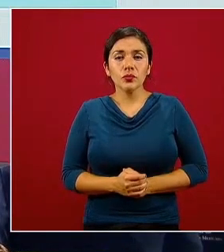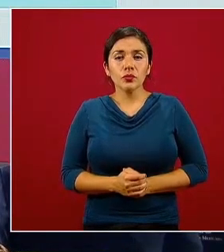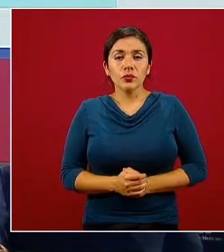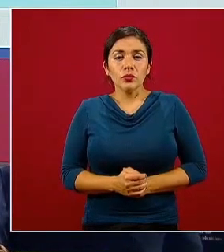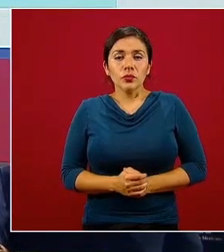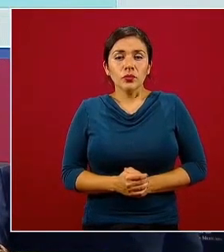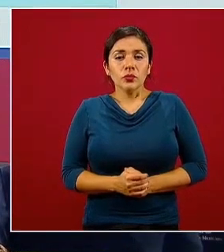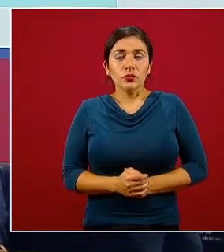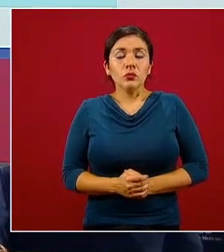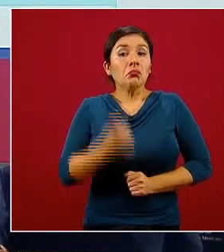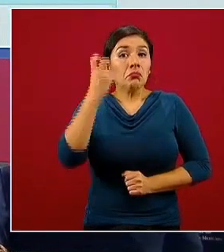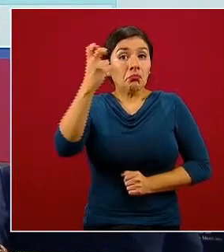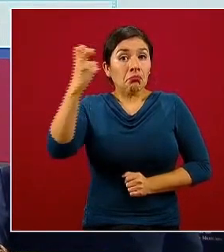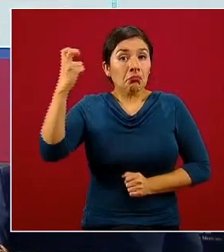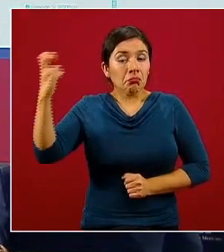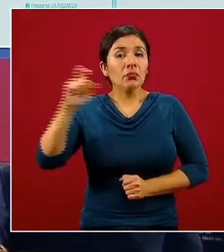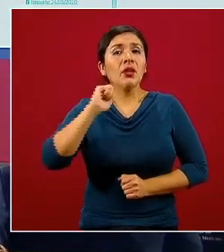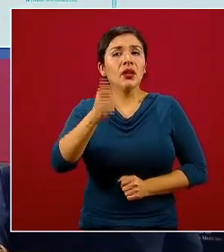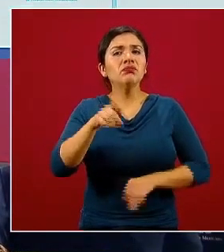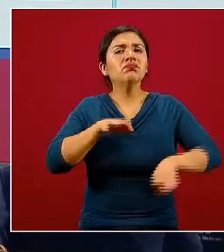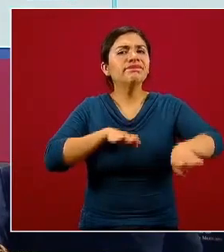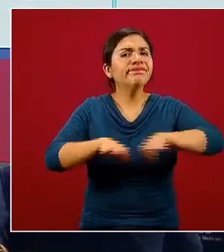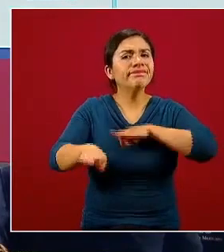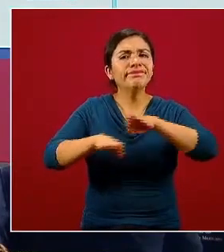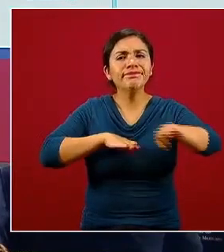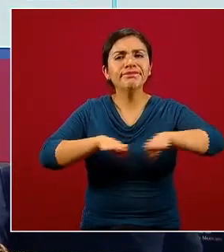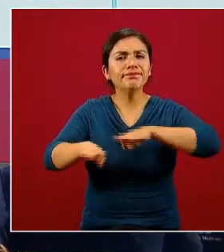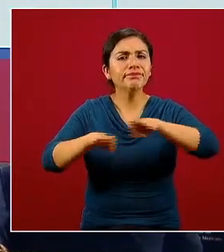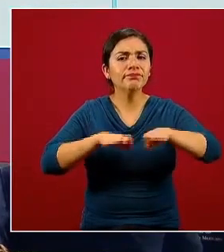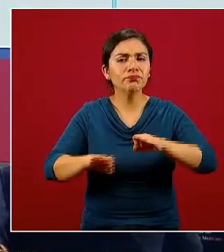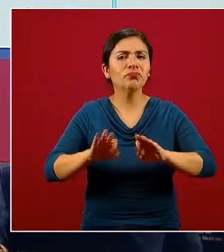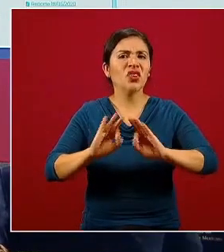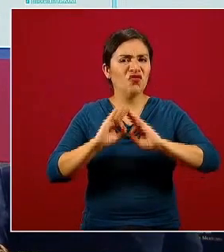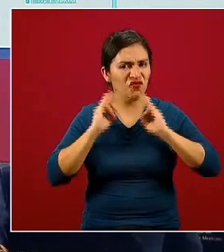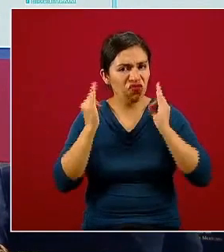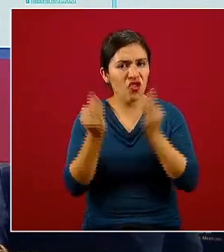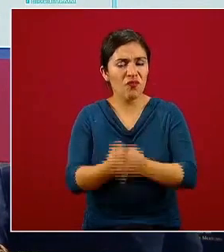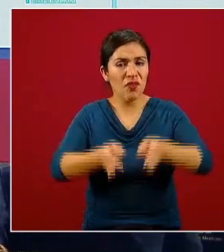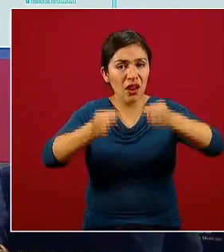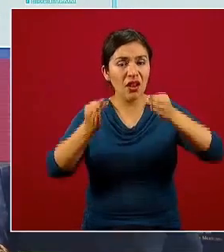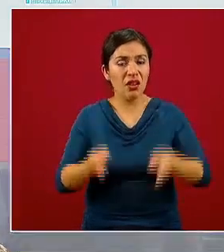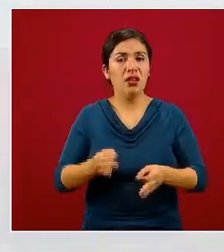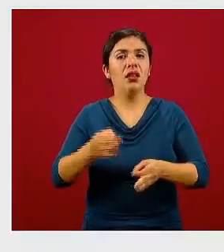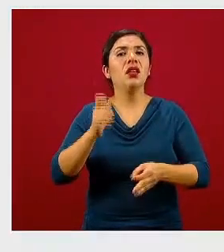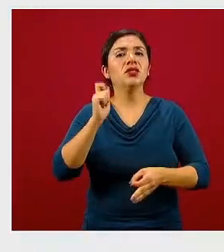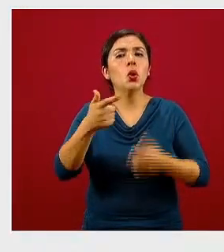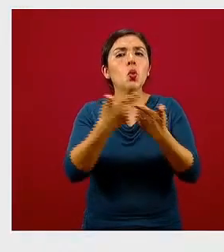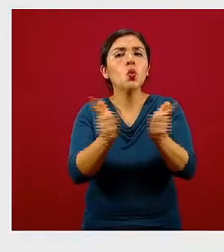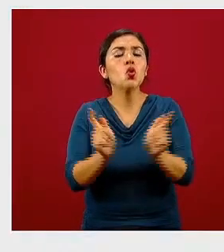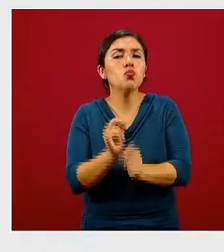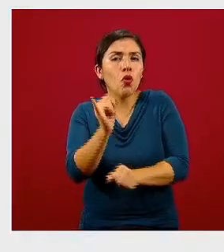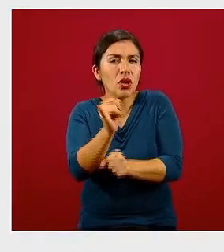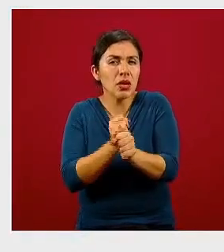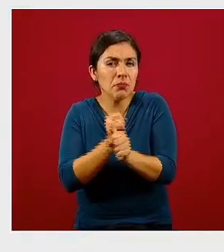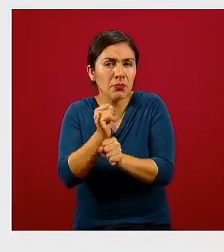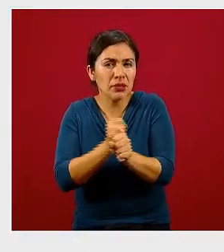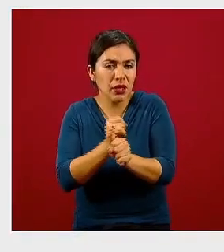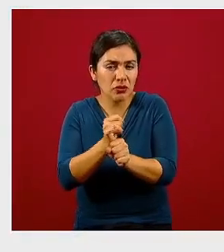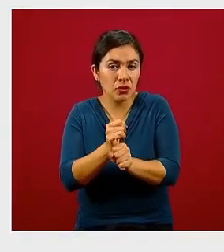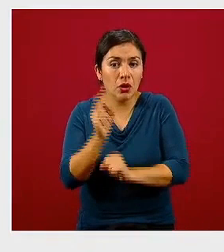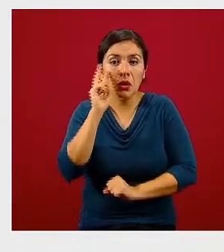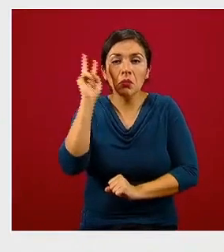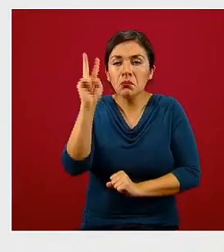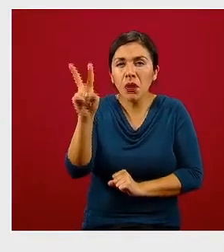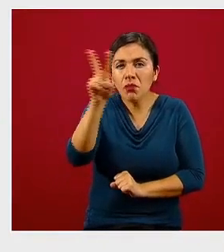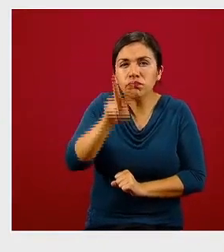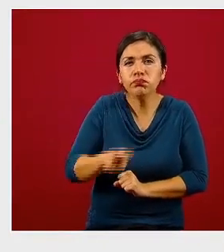Estos, digamos, son los trabajos formales de los grupos de investigación. Aquí vemos el índice